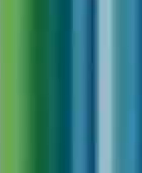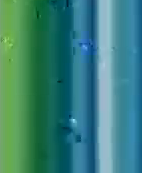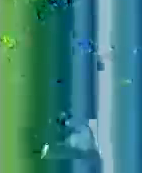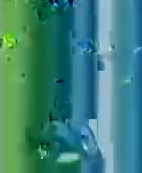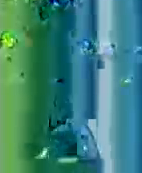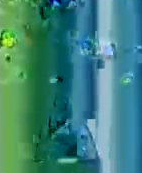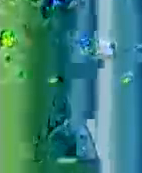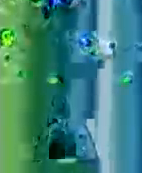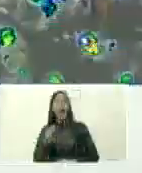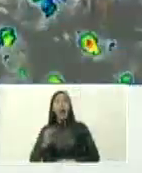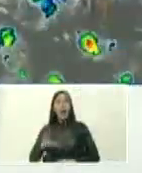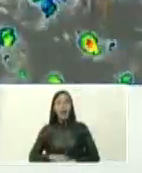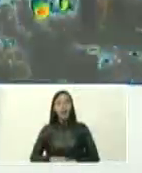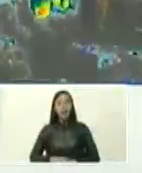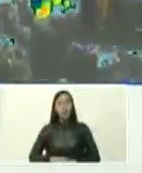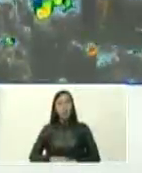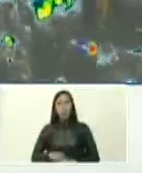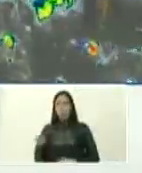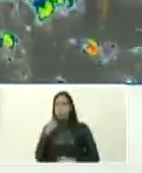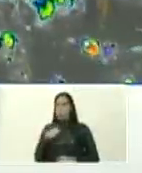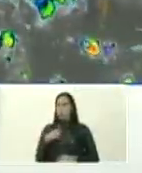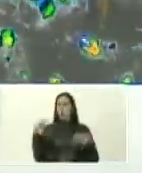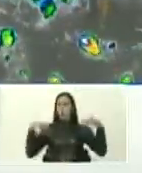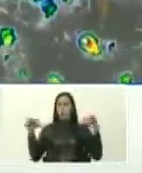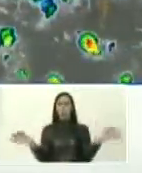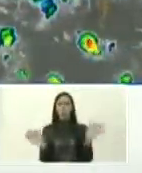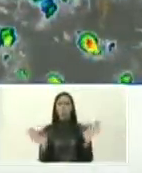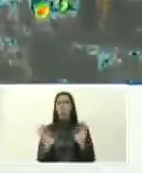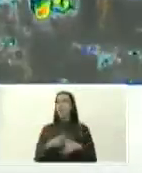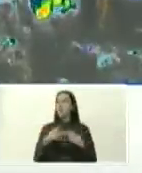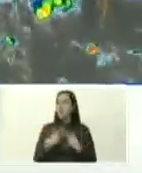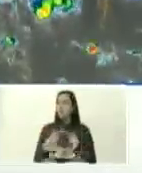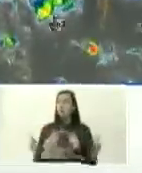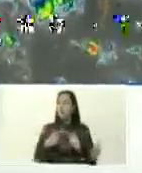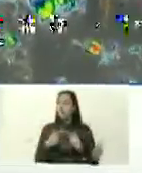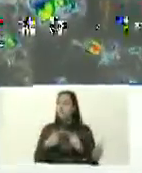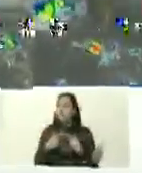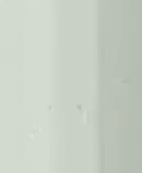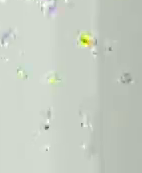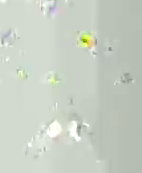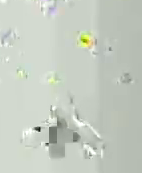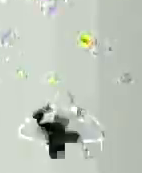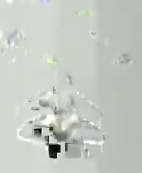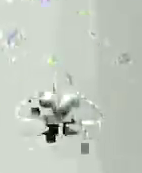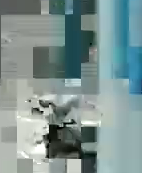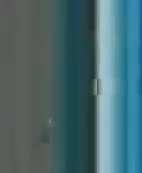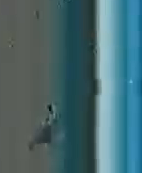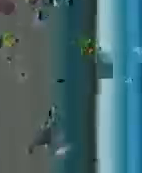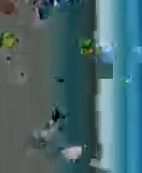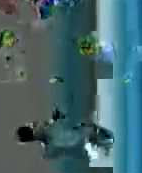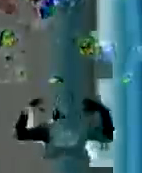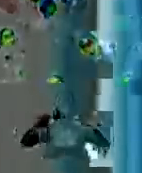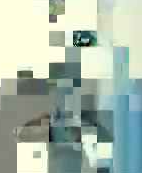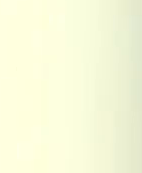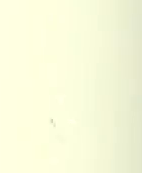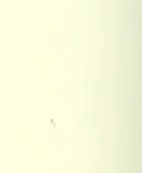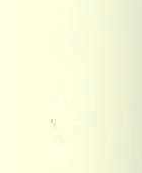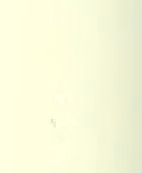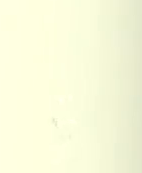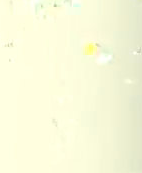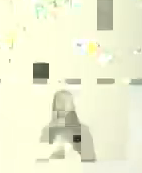dicho, hoy no va a llover en todo el día. Pero lo sorprendió la baja. Una